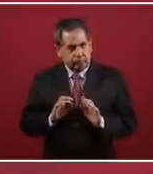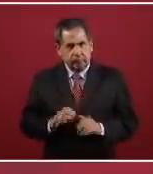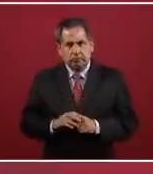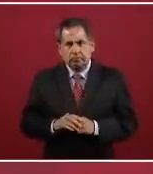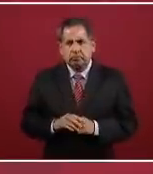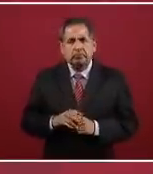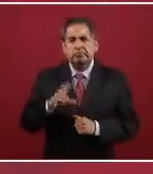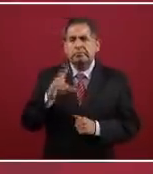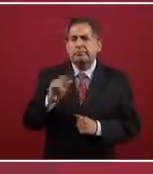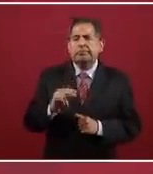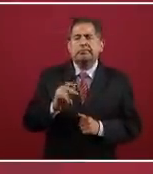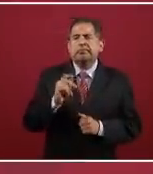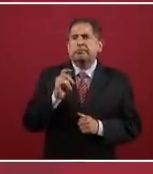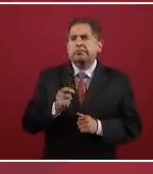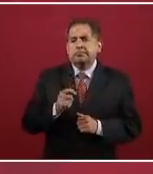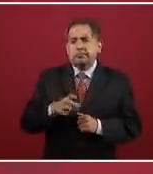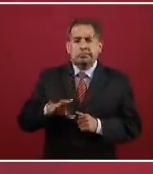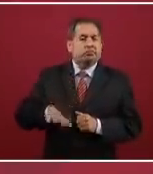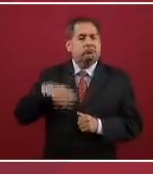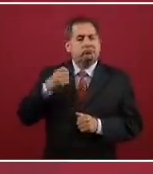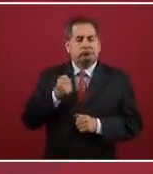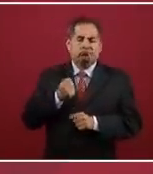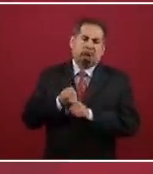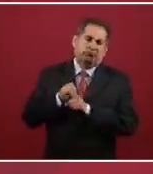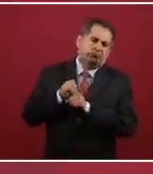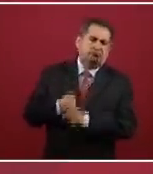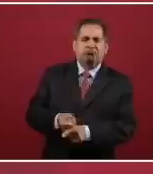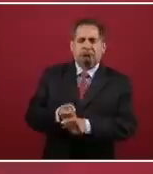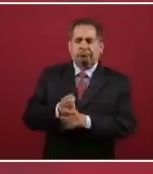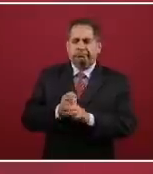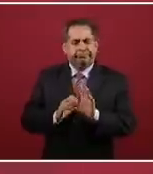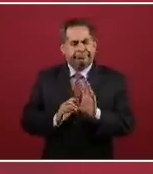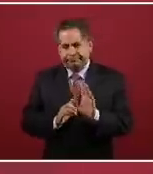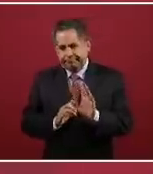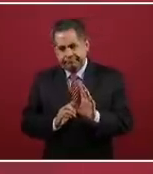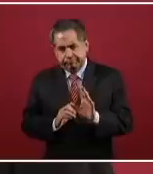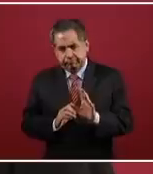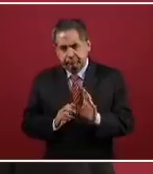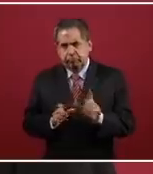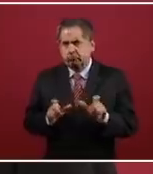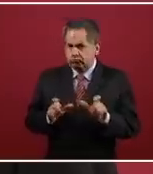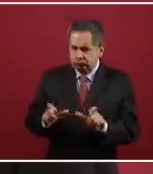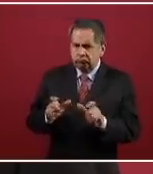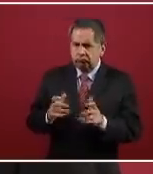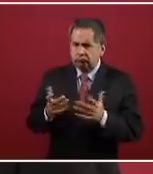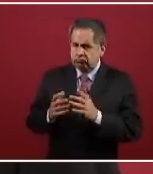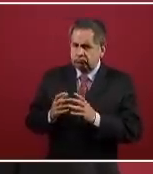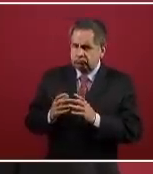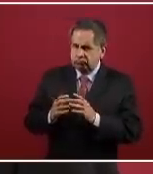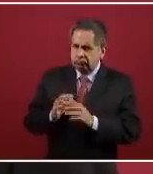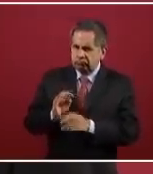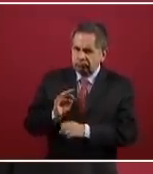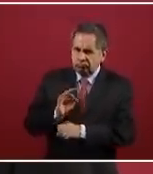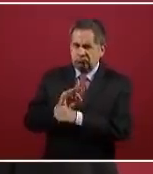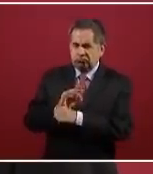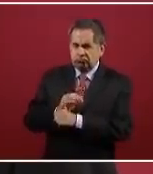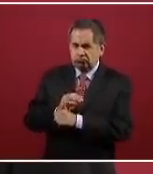que no se abuse de la fuerza, que se actúe